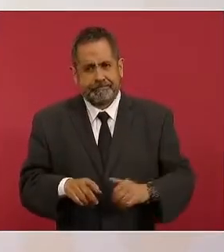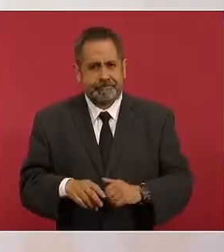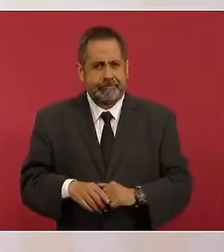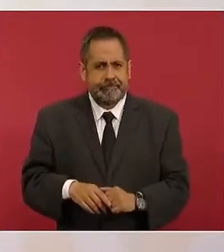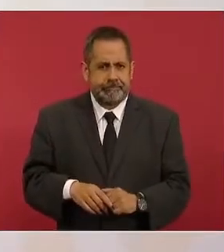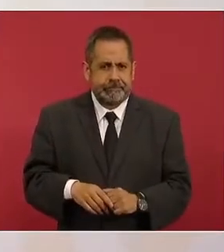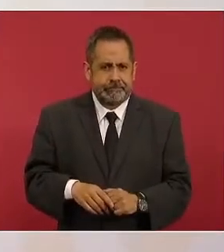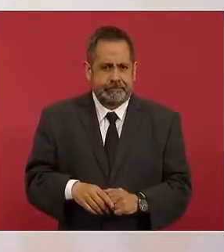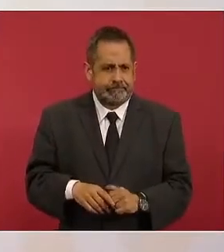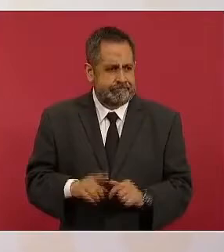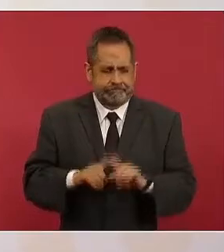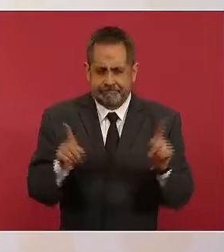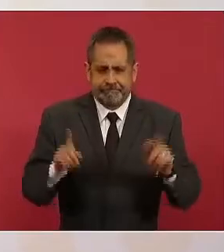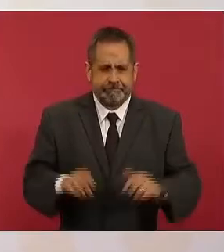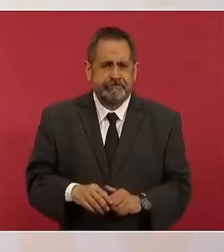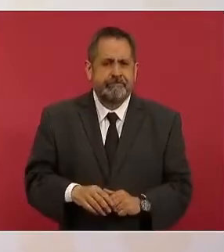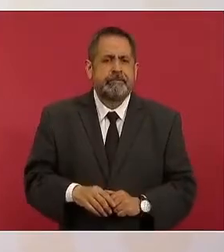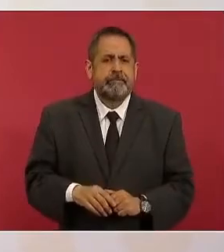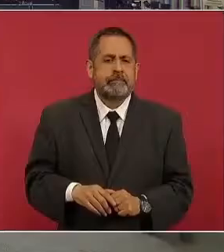nada,